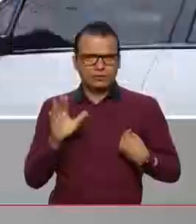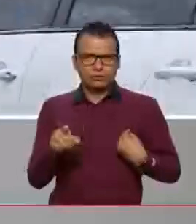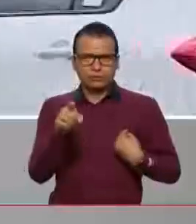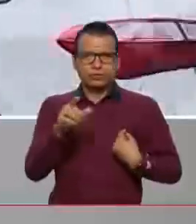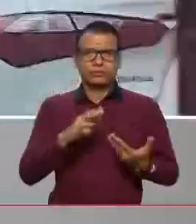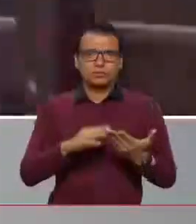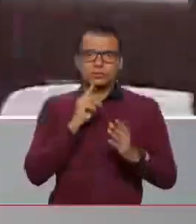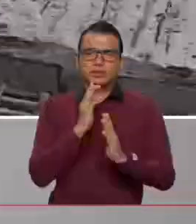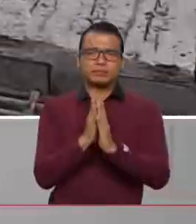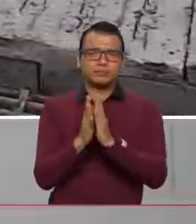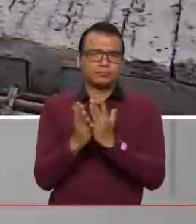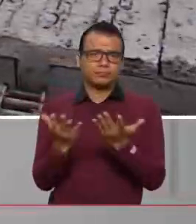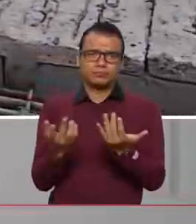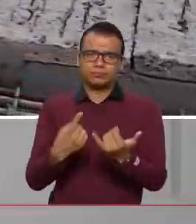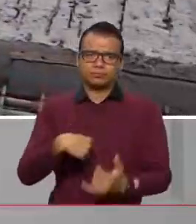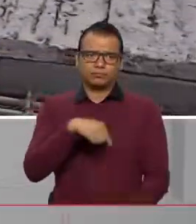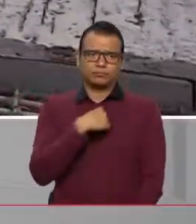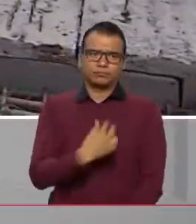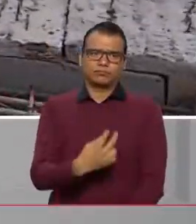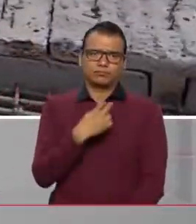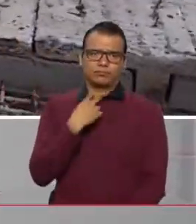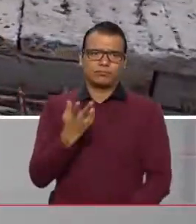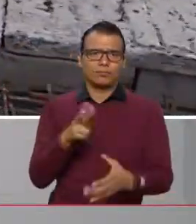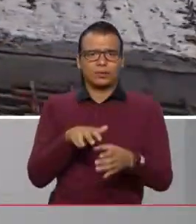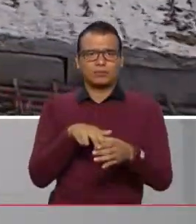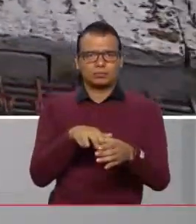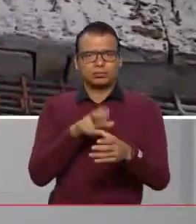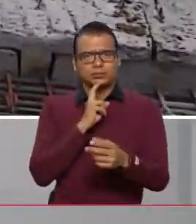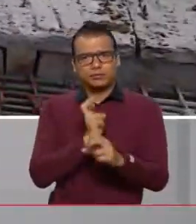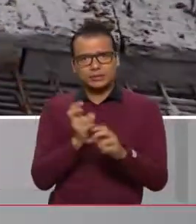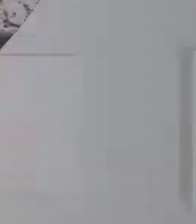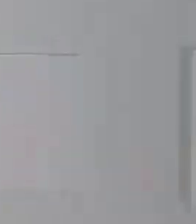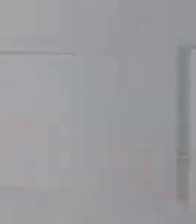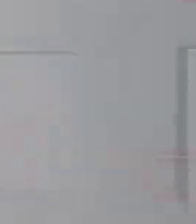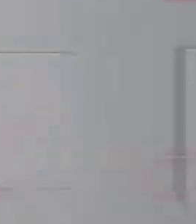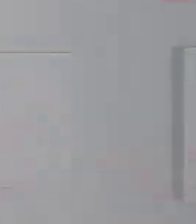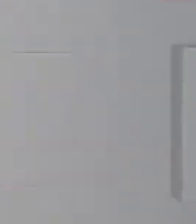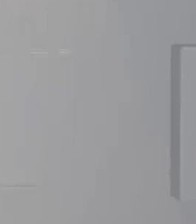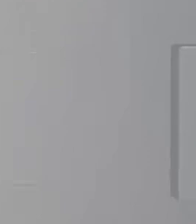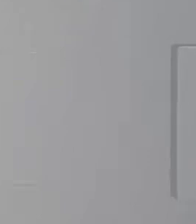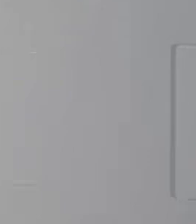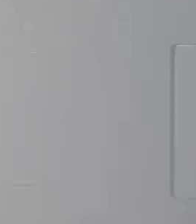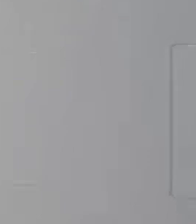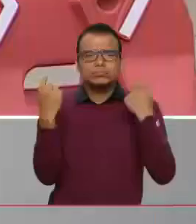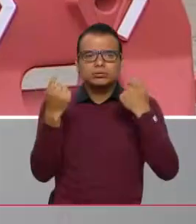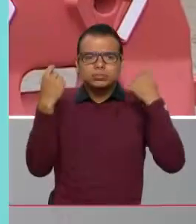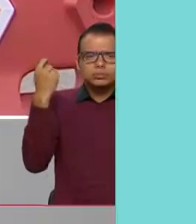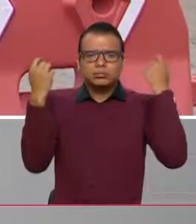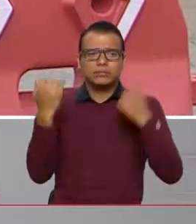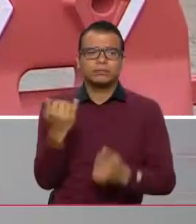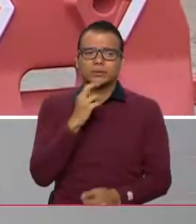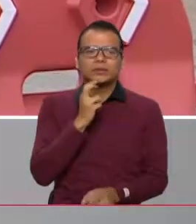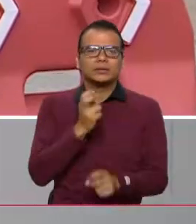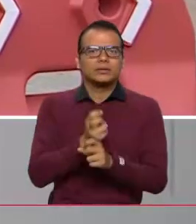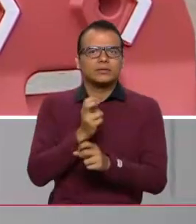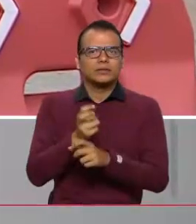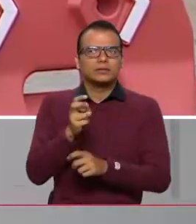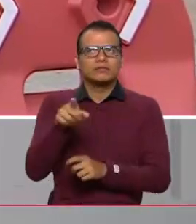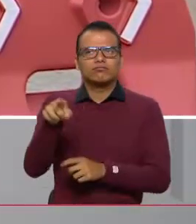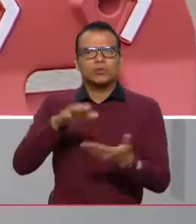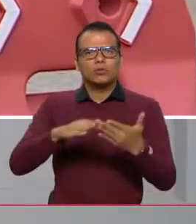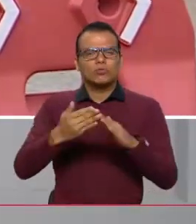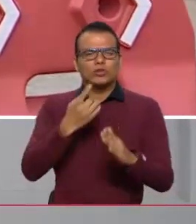y el comercio ya se están viendo afectados. John Alex, regresamos con usted. ¿Qué más dicen los habitantes del sector?